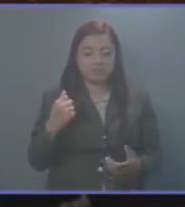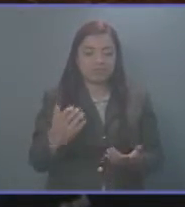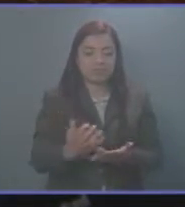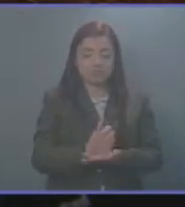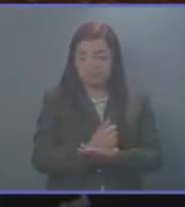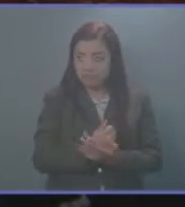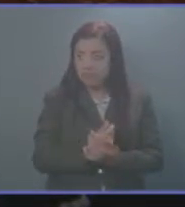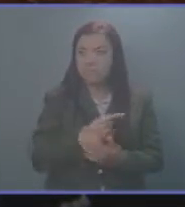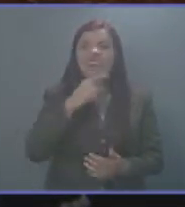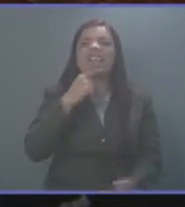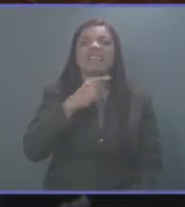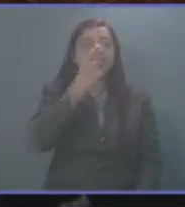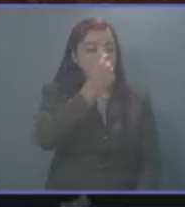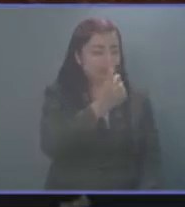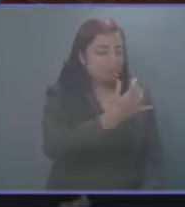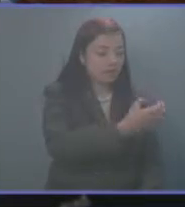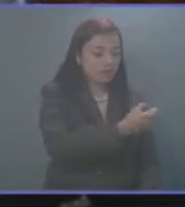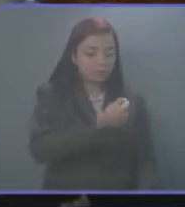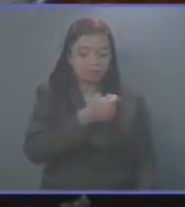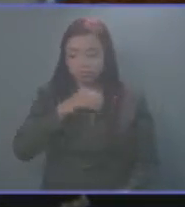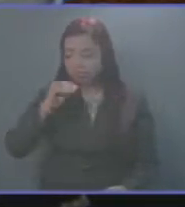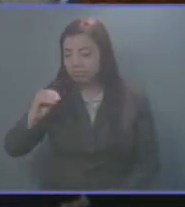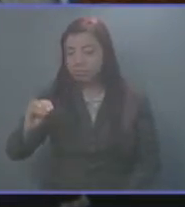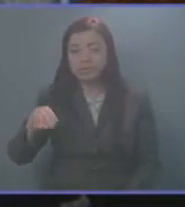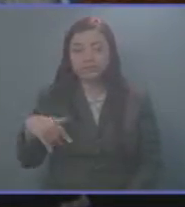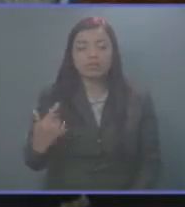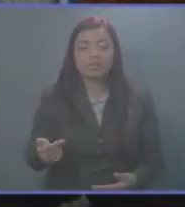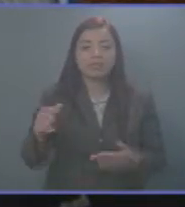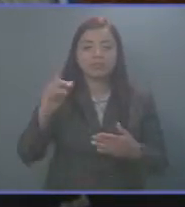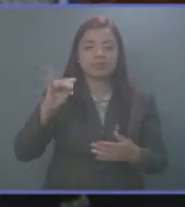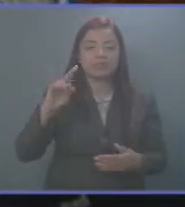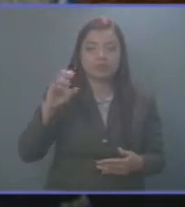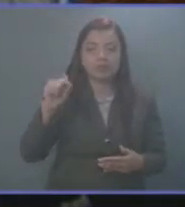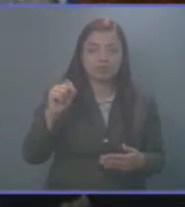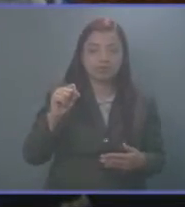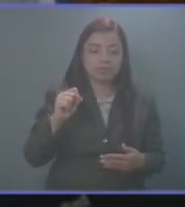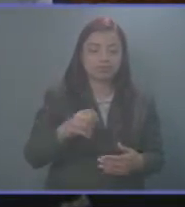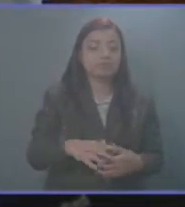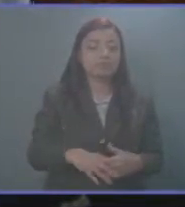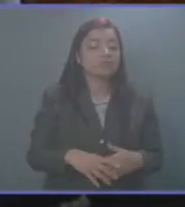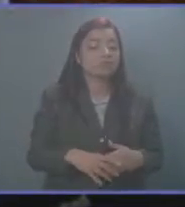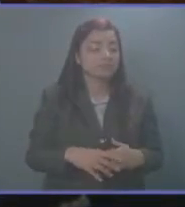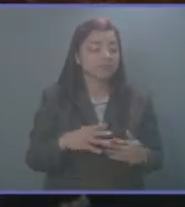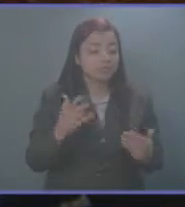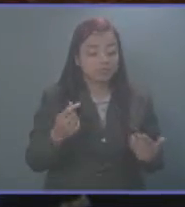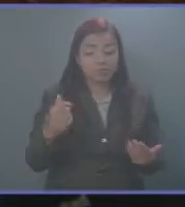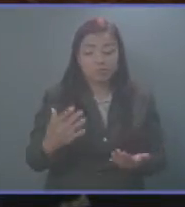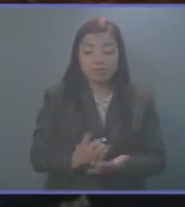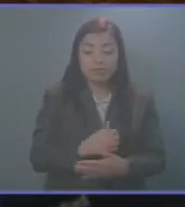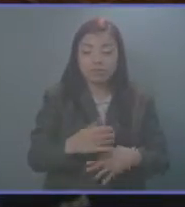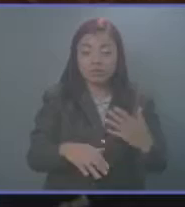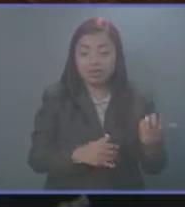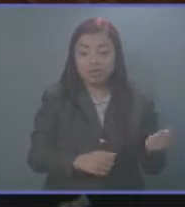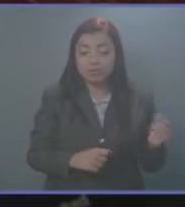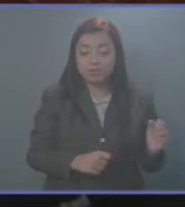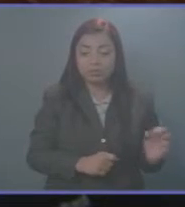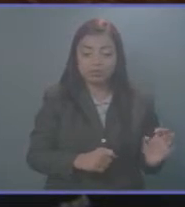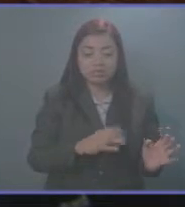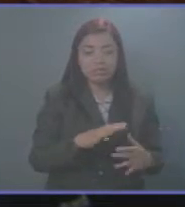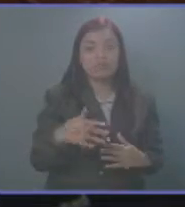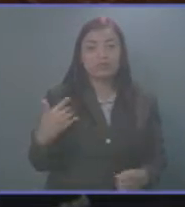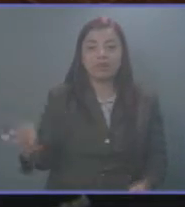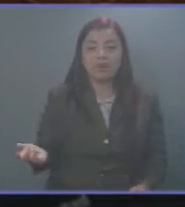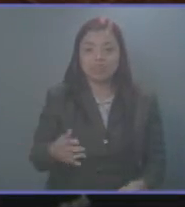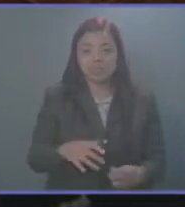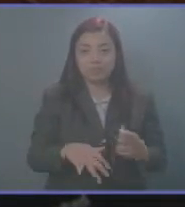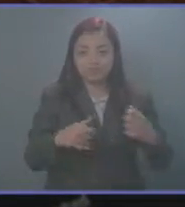quién se le está quitando dinero para darle a el INDES? Se le está quitando dinero a lo